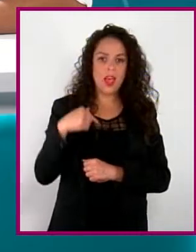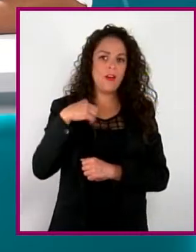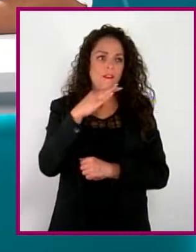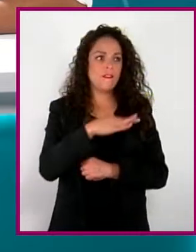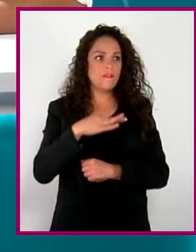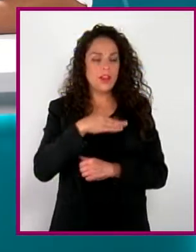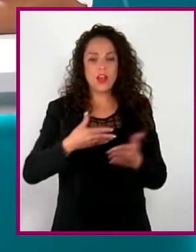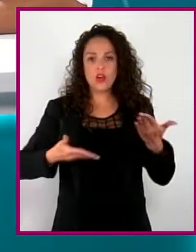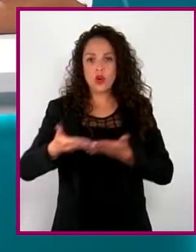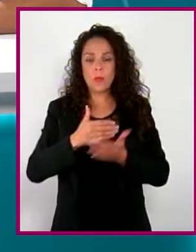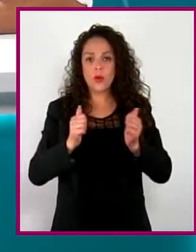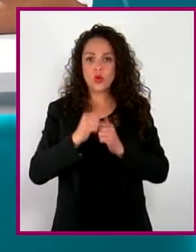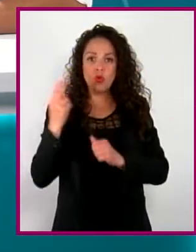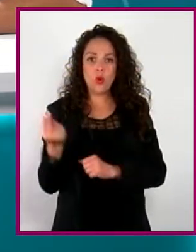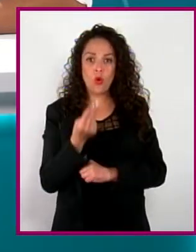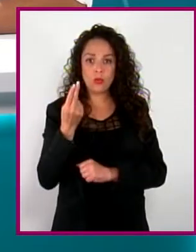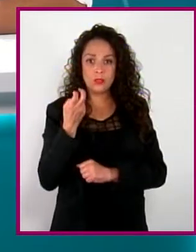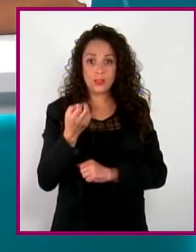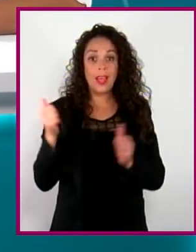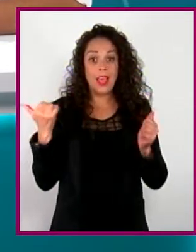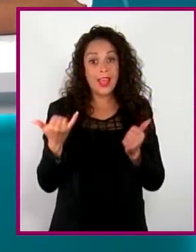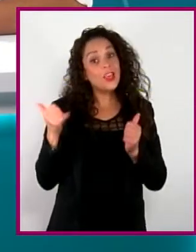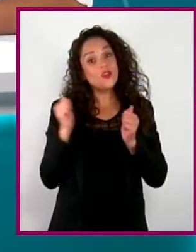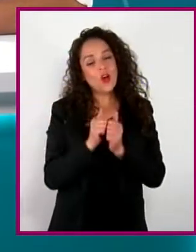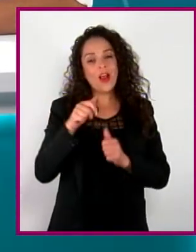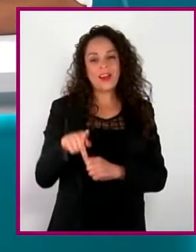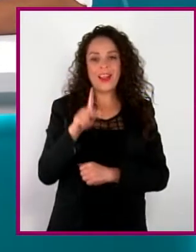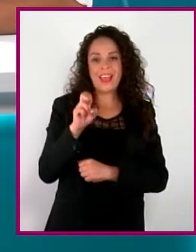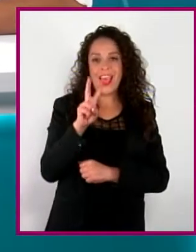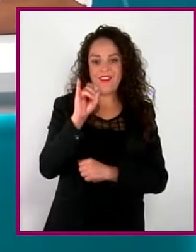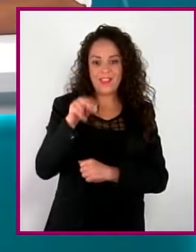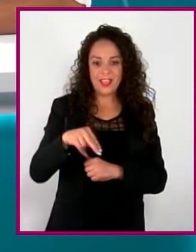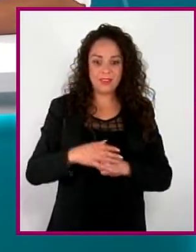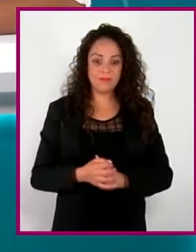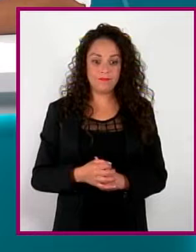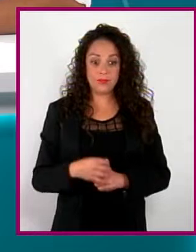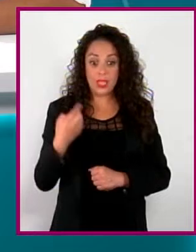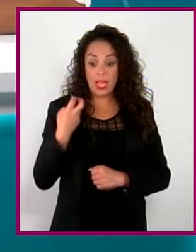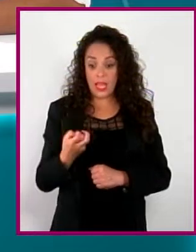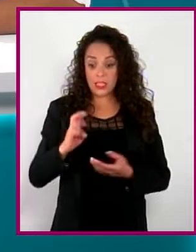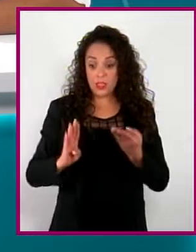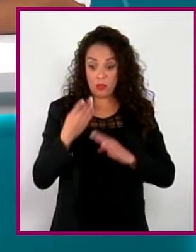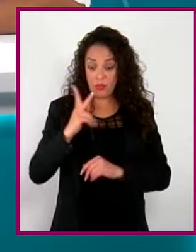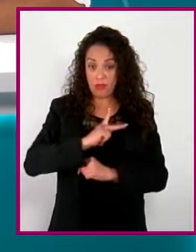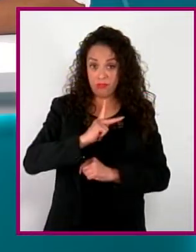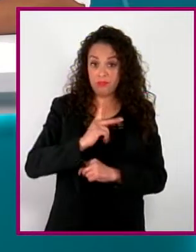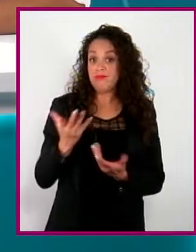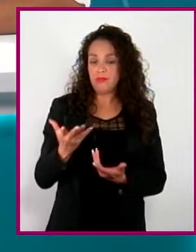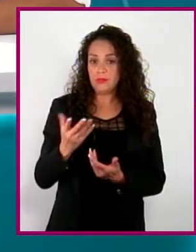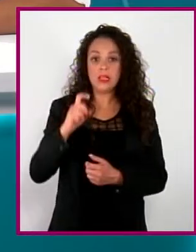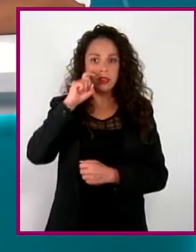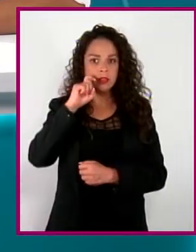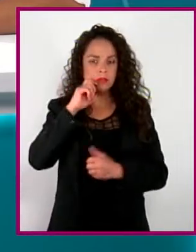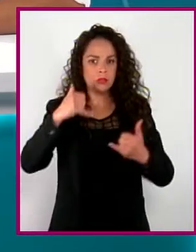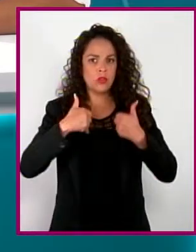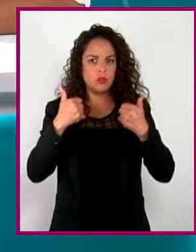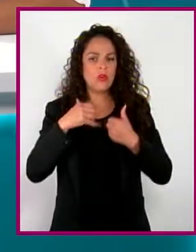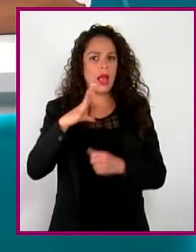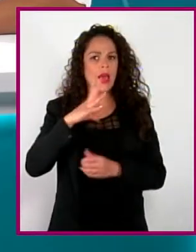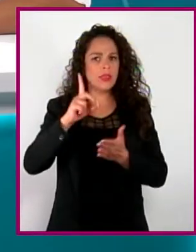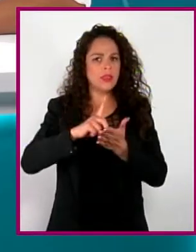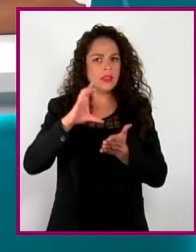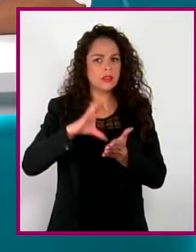este espacio con ustedes y con Kevin. En este mundo me toca la sexualidad de los jóvenes que viven con algún tipo de